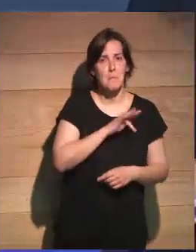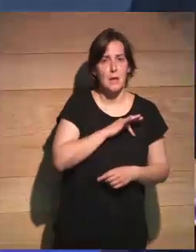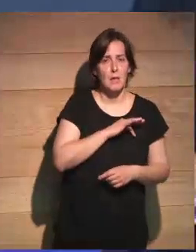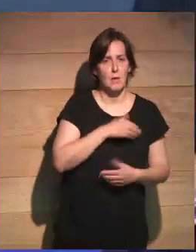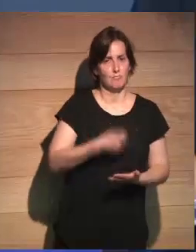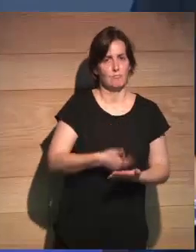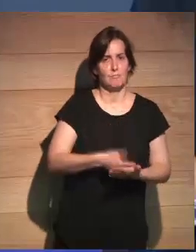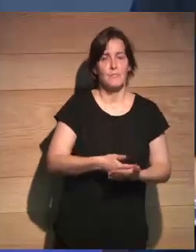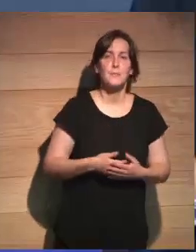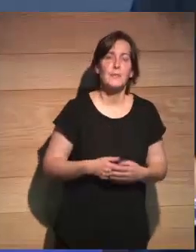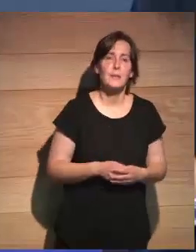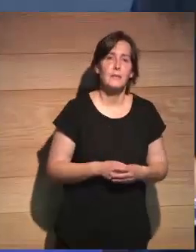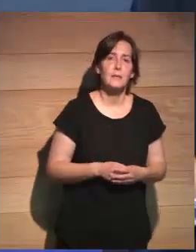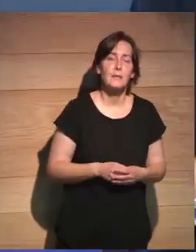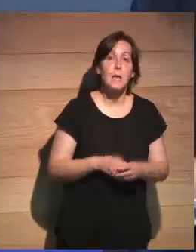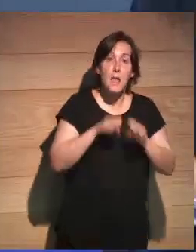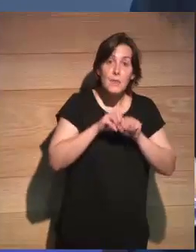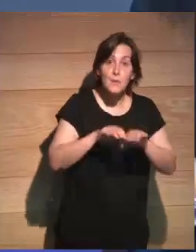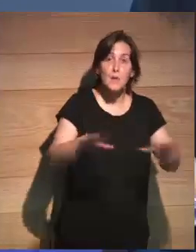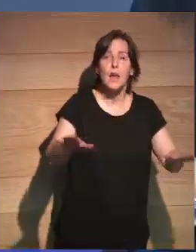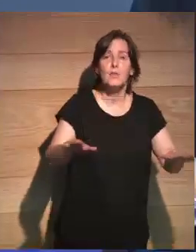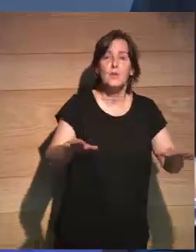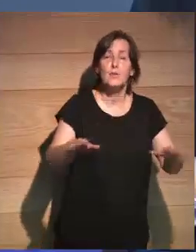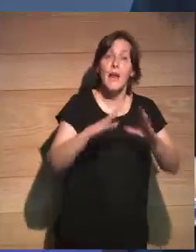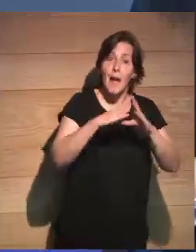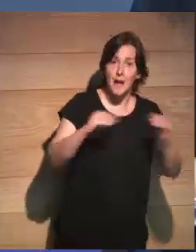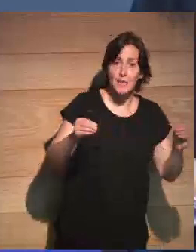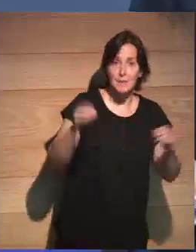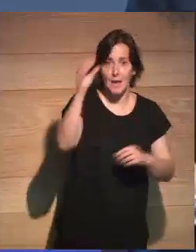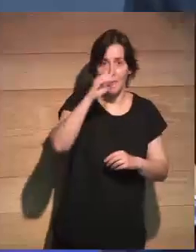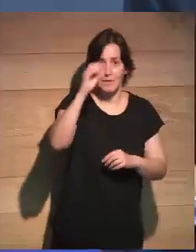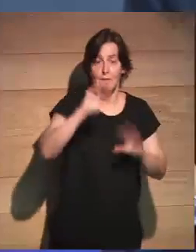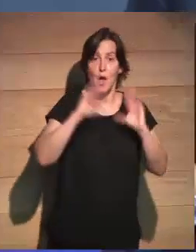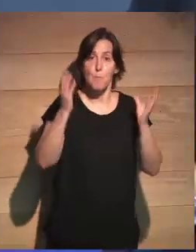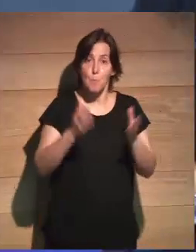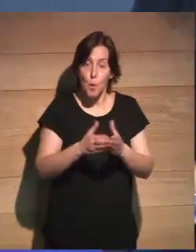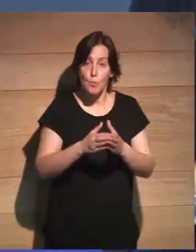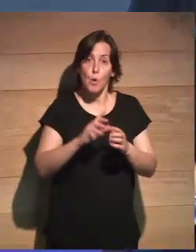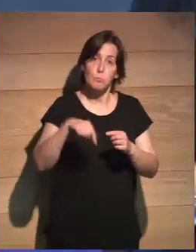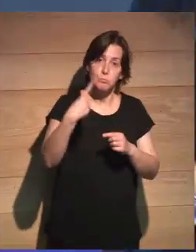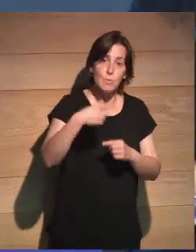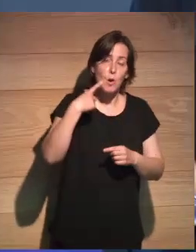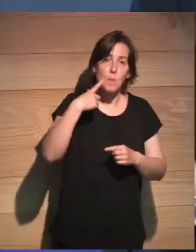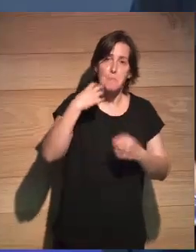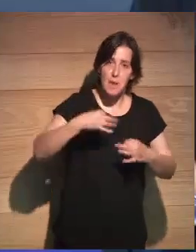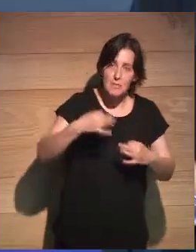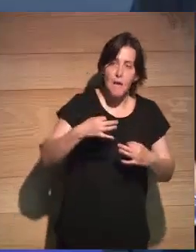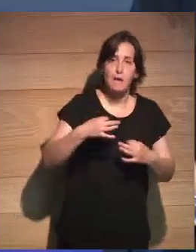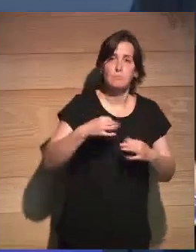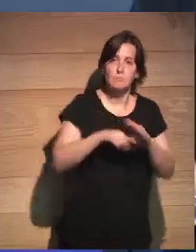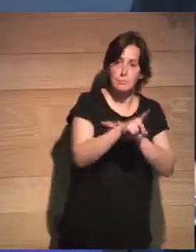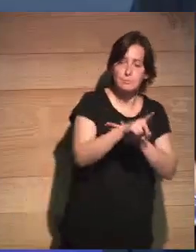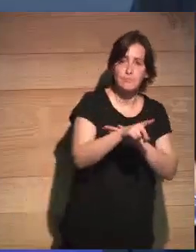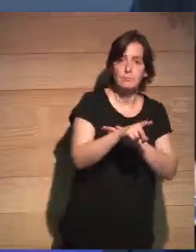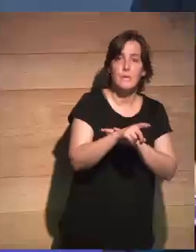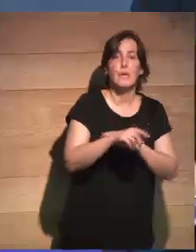las garantías. La divulgación académica y científica empieza a revolucionar el mundo de la posverdad. En un panorama donde los bulos